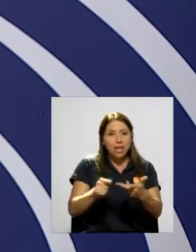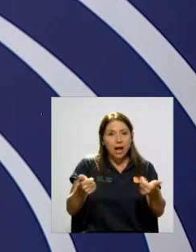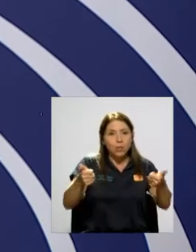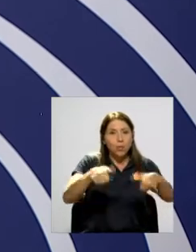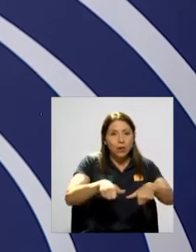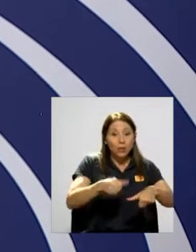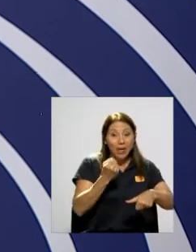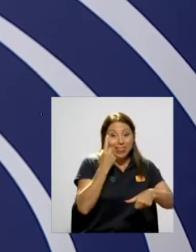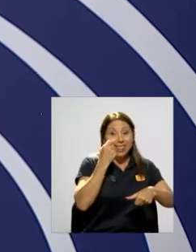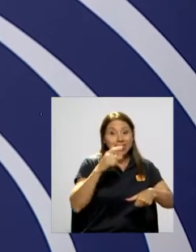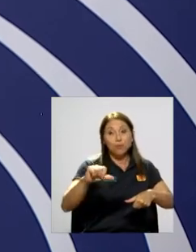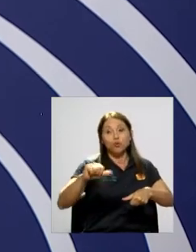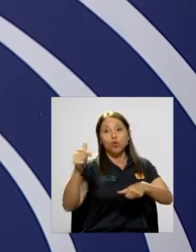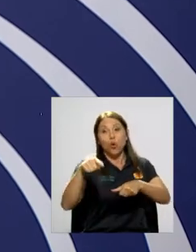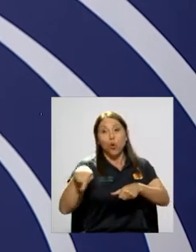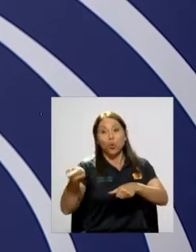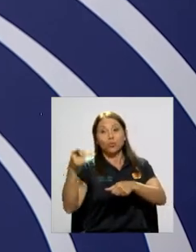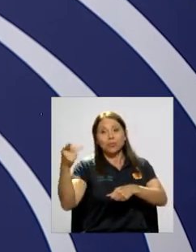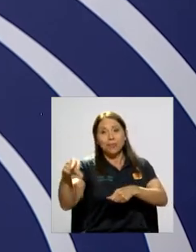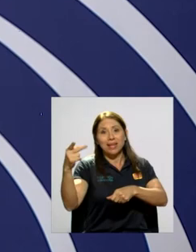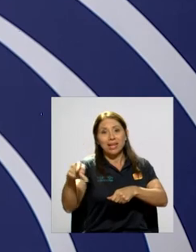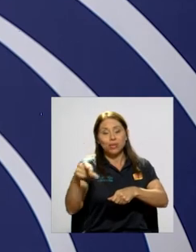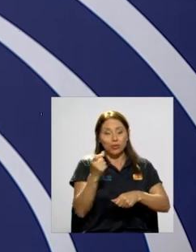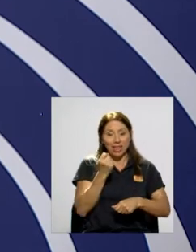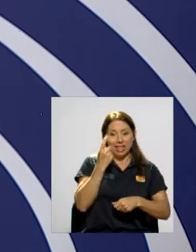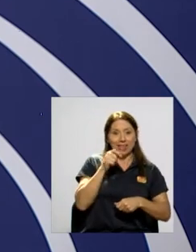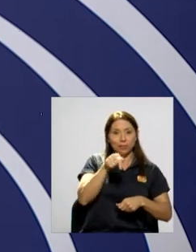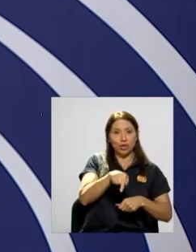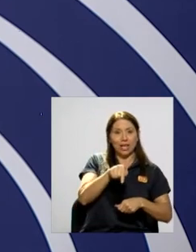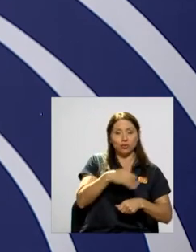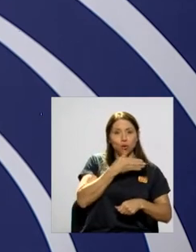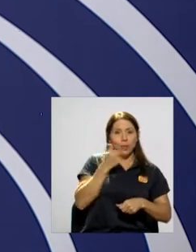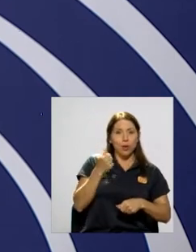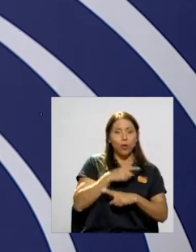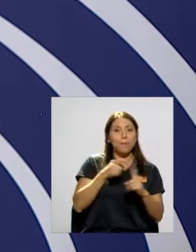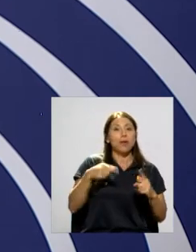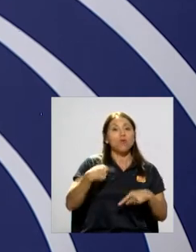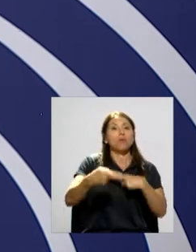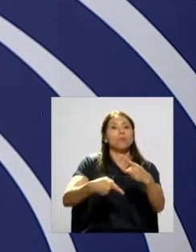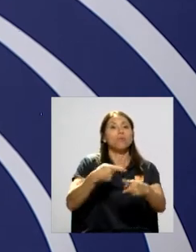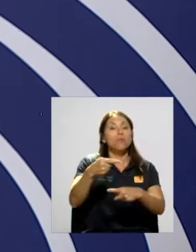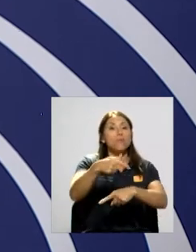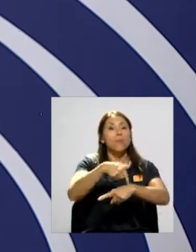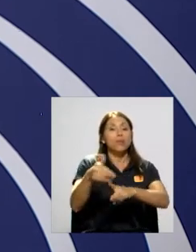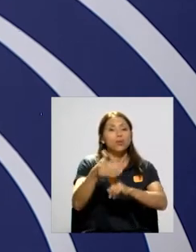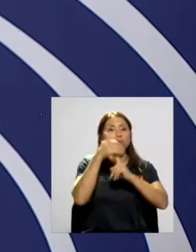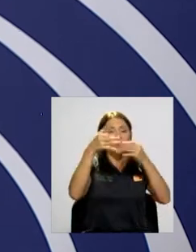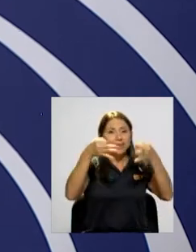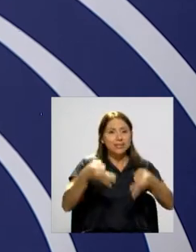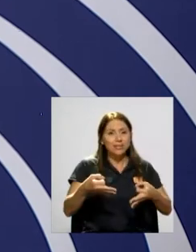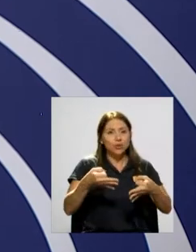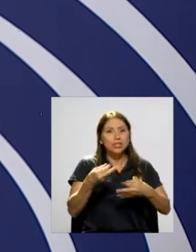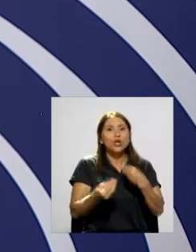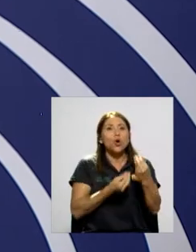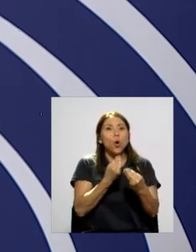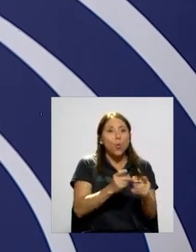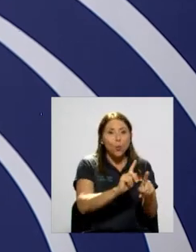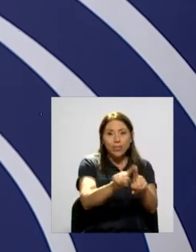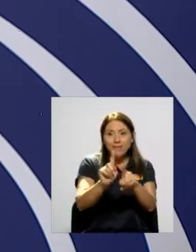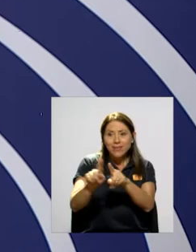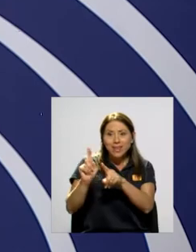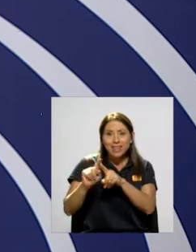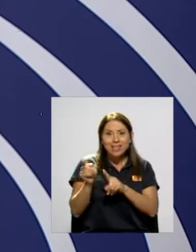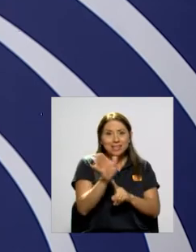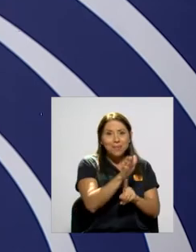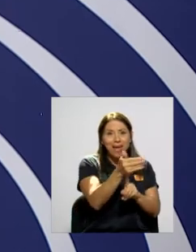peligroso, entendemos que esto es lo mejor, pero vendrá el momento precisamente de la toma de decisiones, de cómo estas banderas que vemos y que